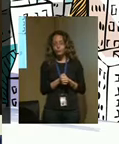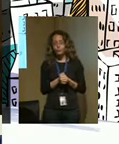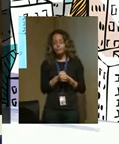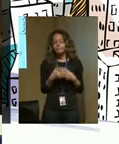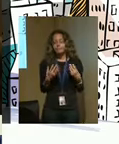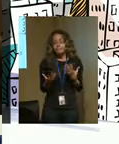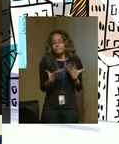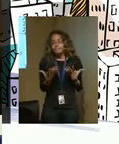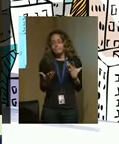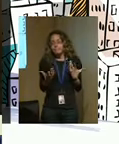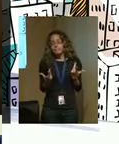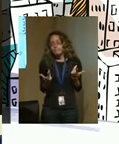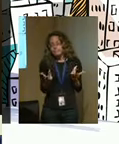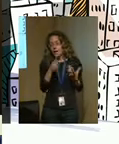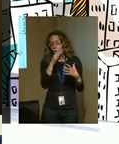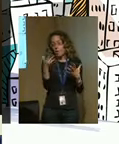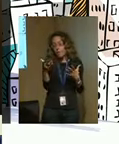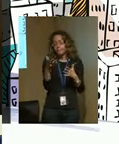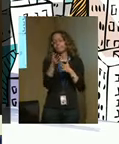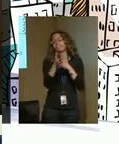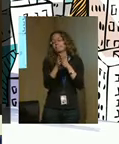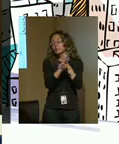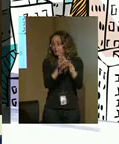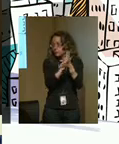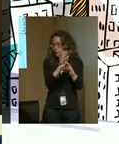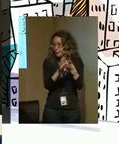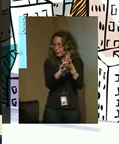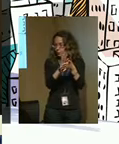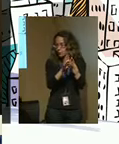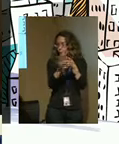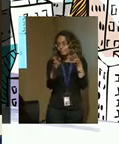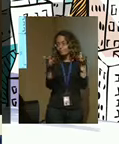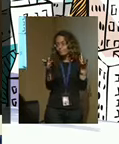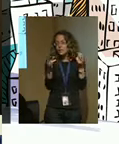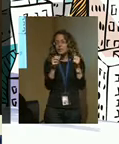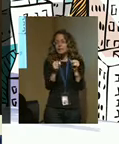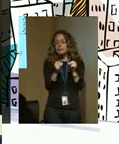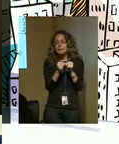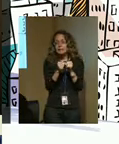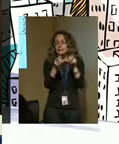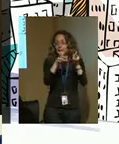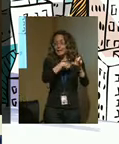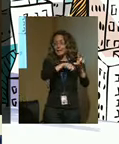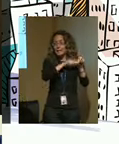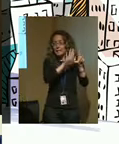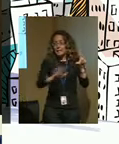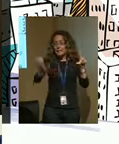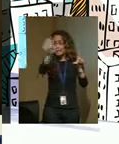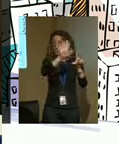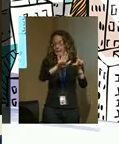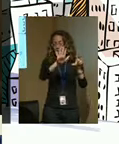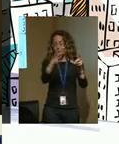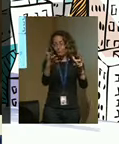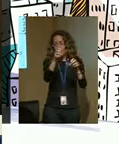Se está hablando de ser el defensor del pueblo. Aquí en España hay defensor